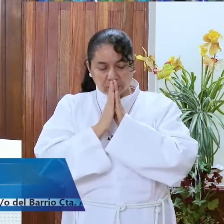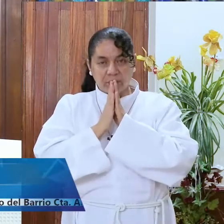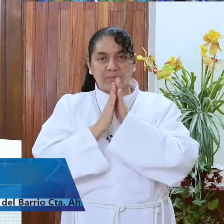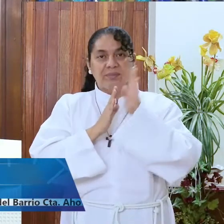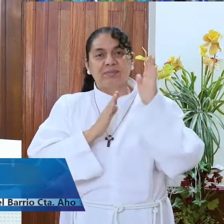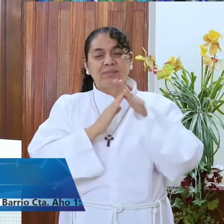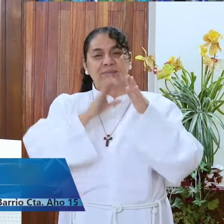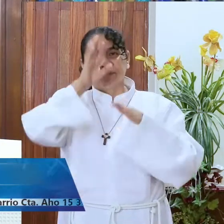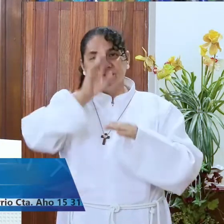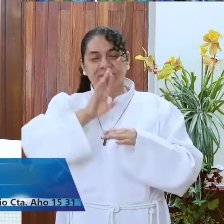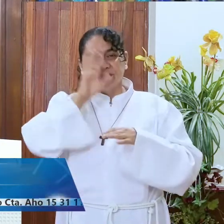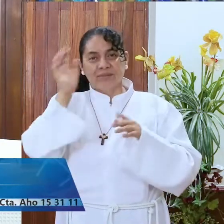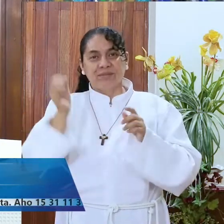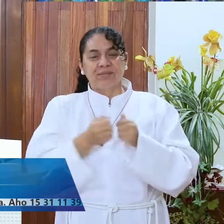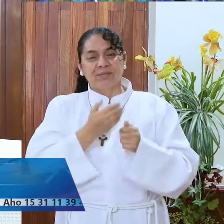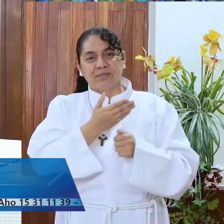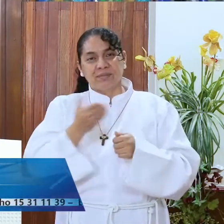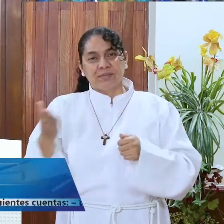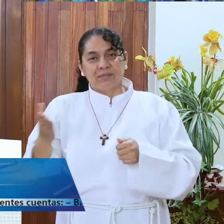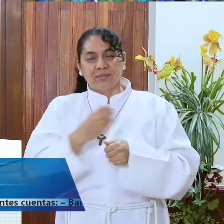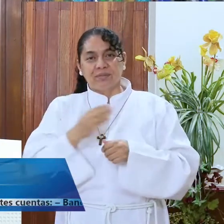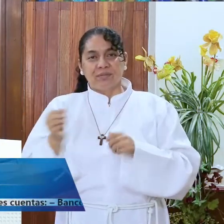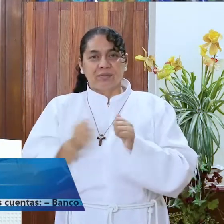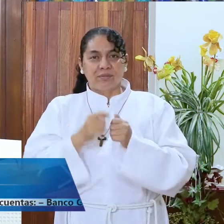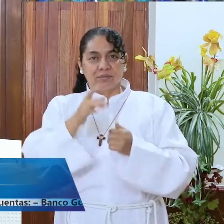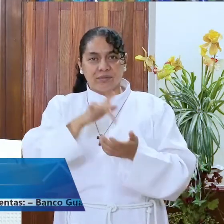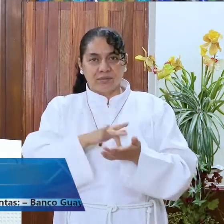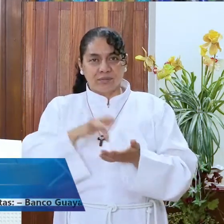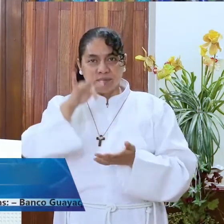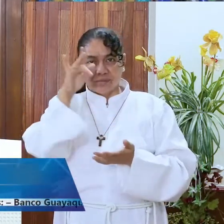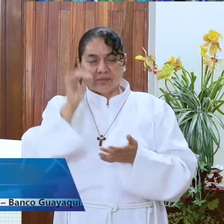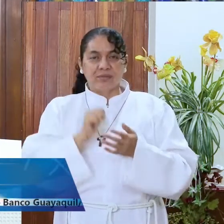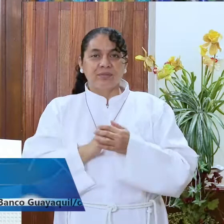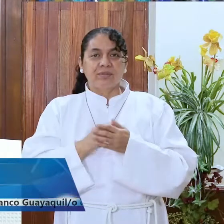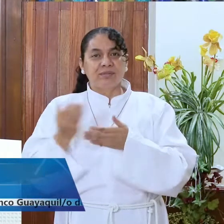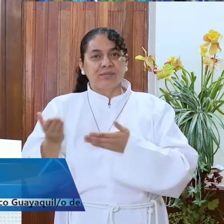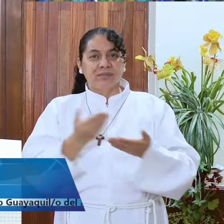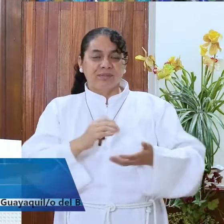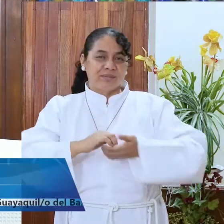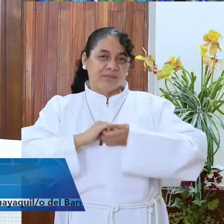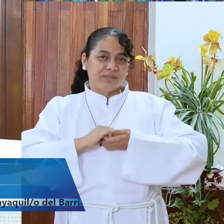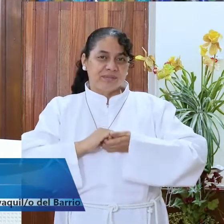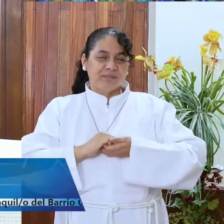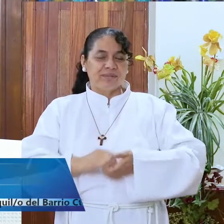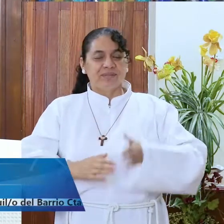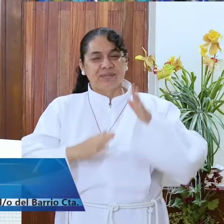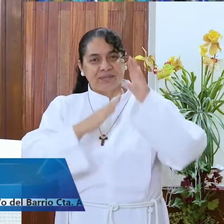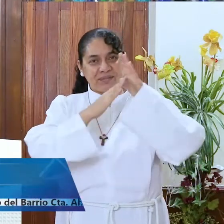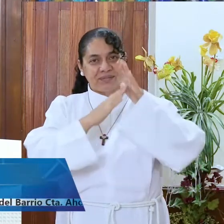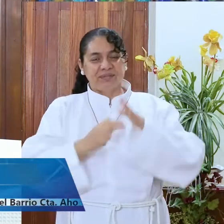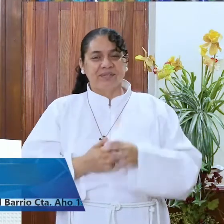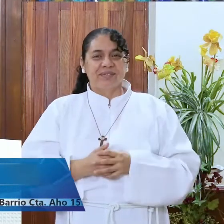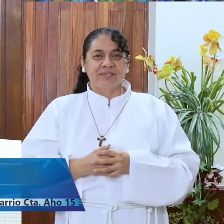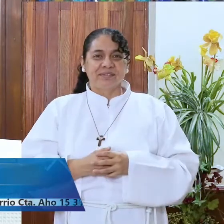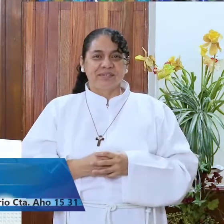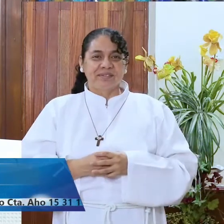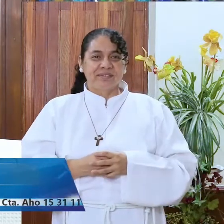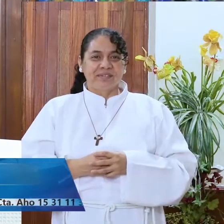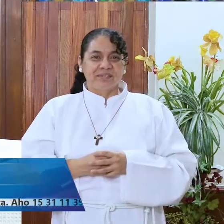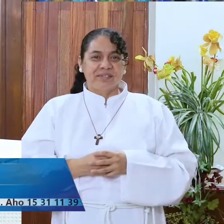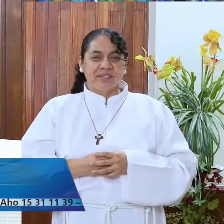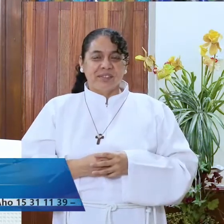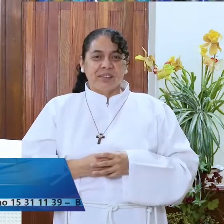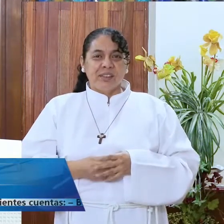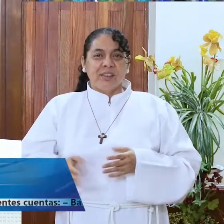la paz del señor esté siempre con ustedes y démonos fraternalmente la paz